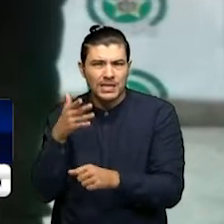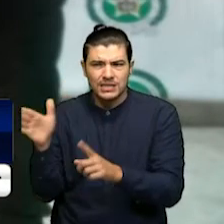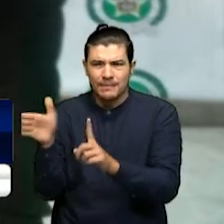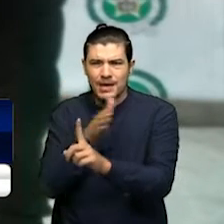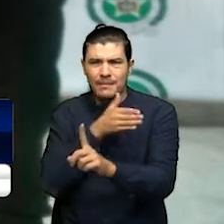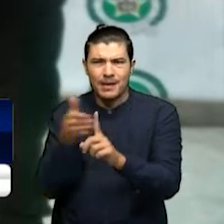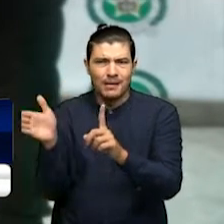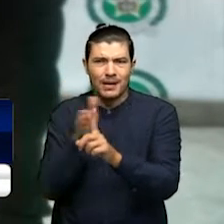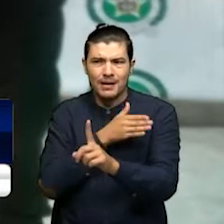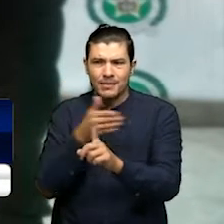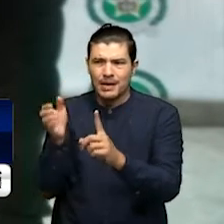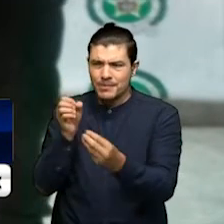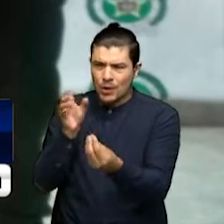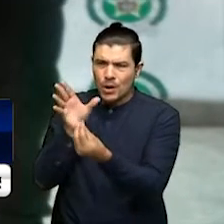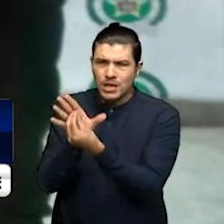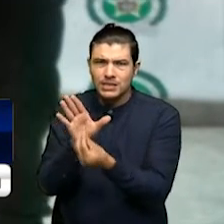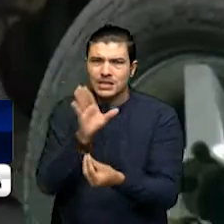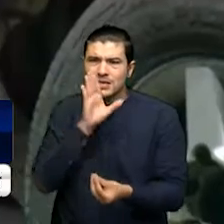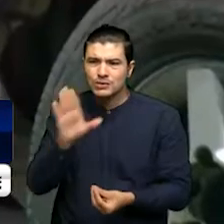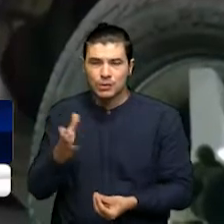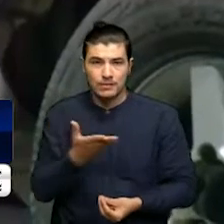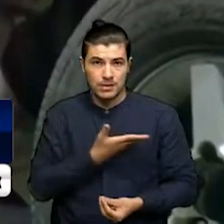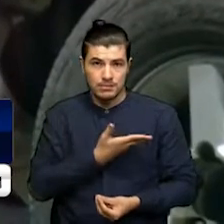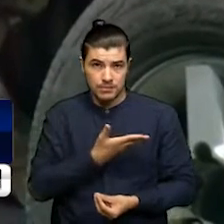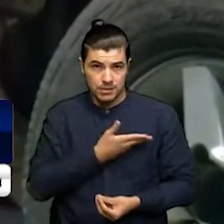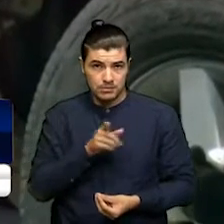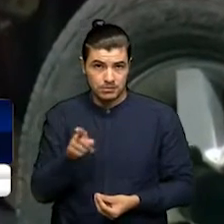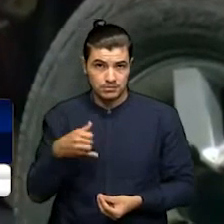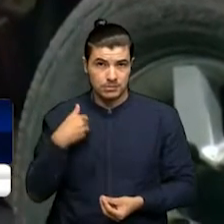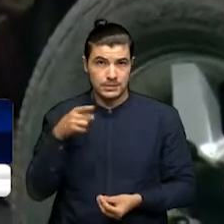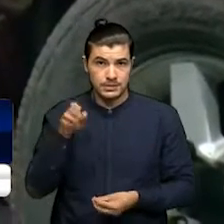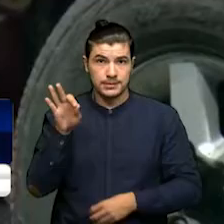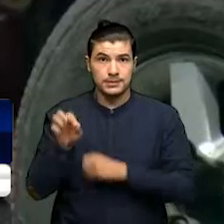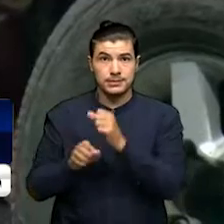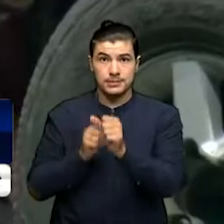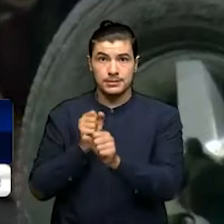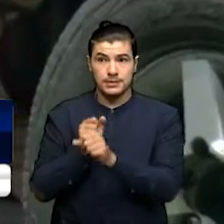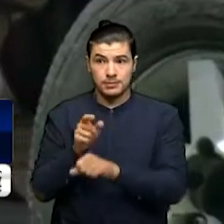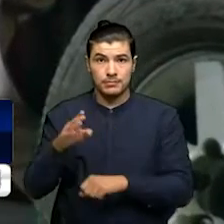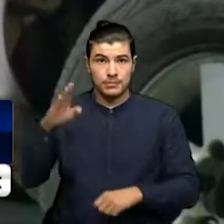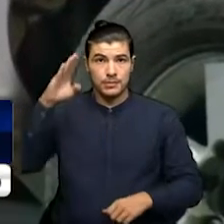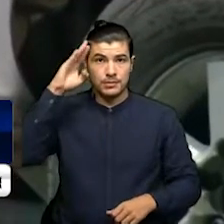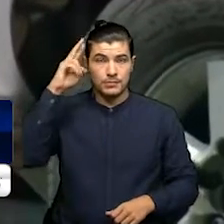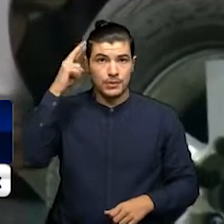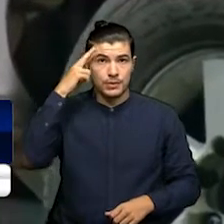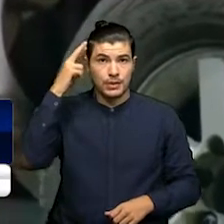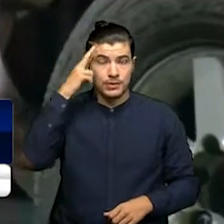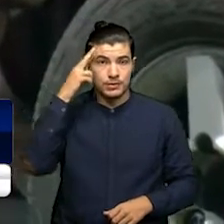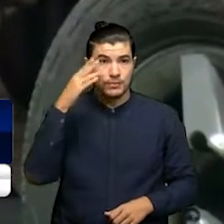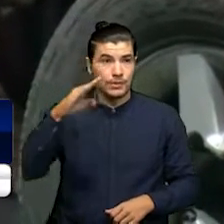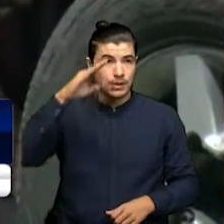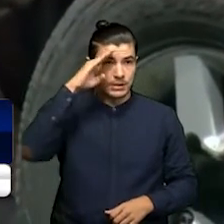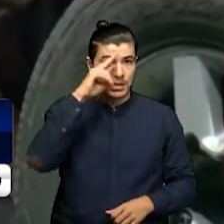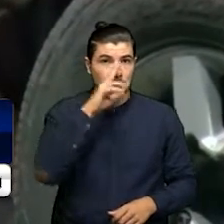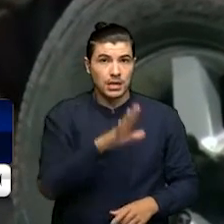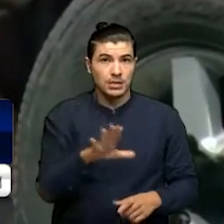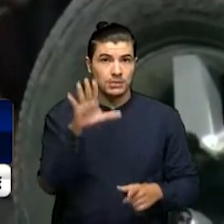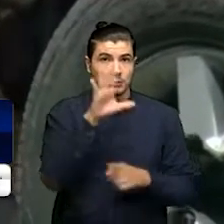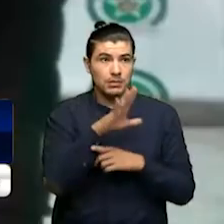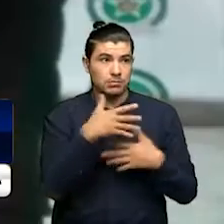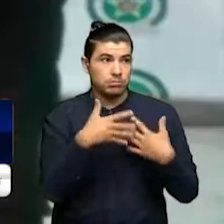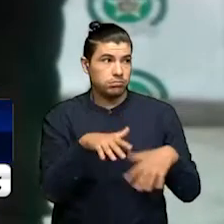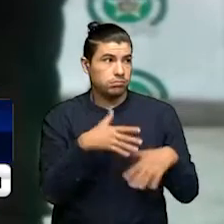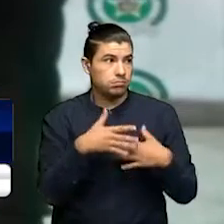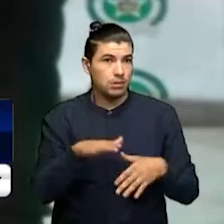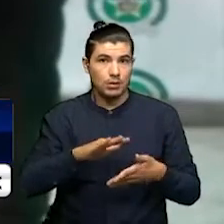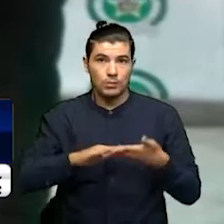agrediendo física y verbalmente a su progenitora. Esta fue una de las reacciones que llevó a que la comunidad llamara a